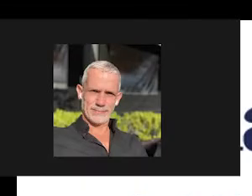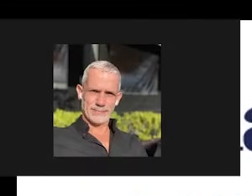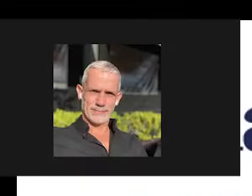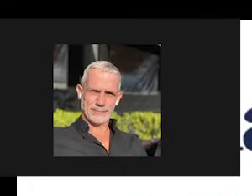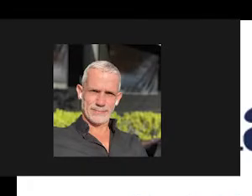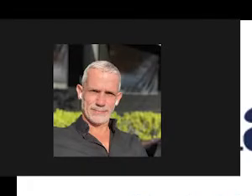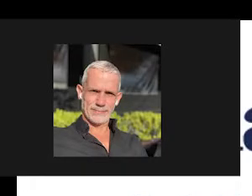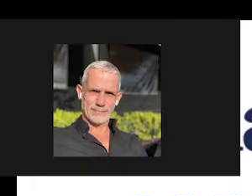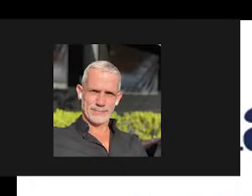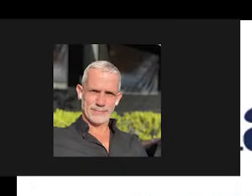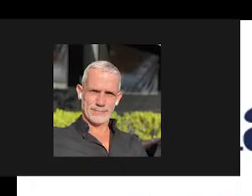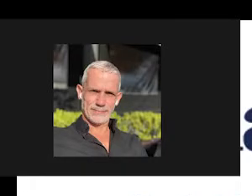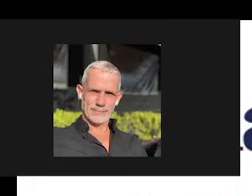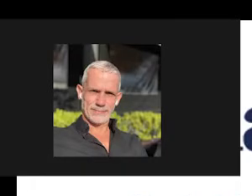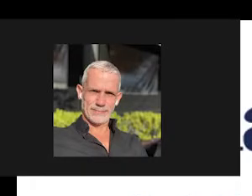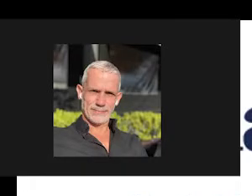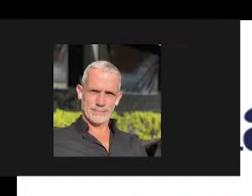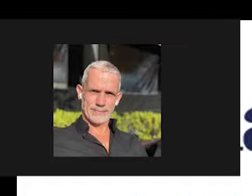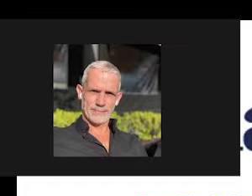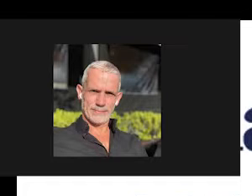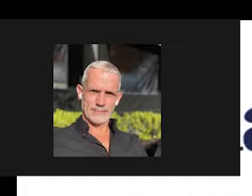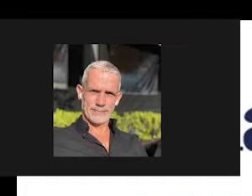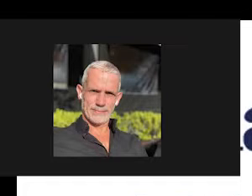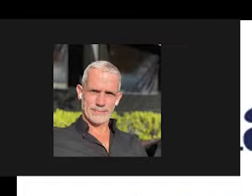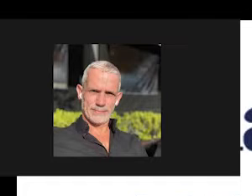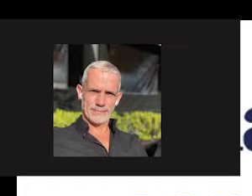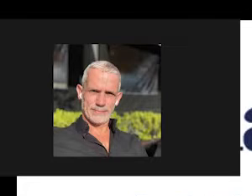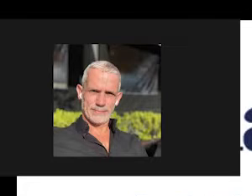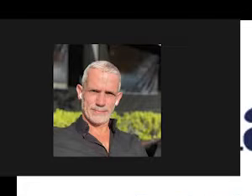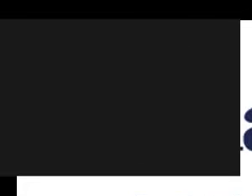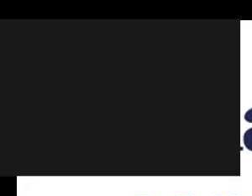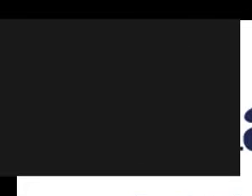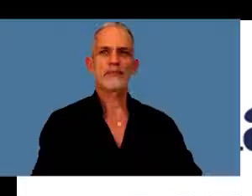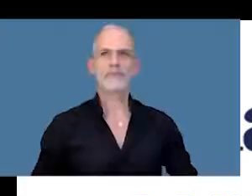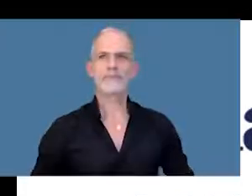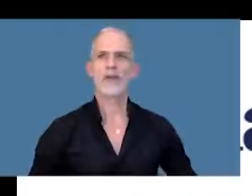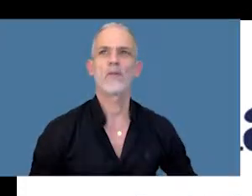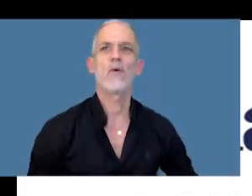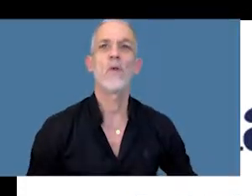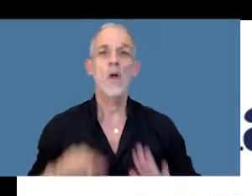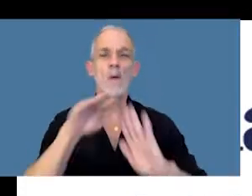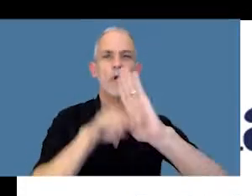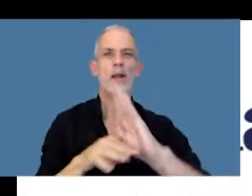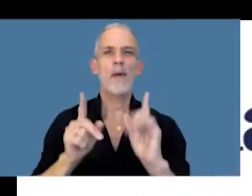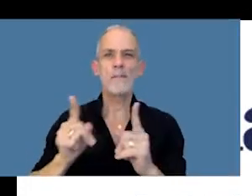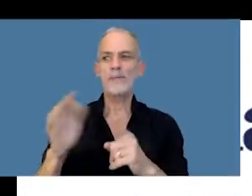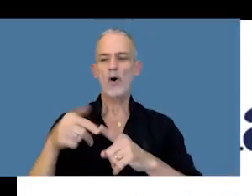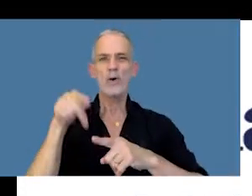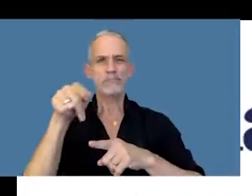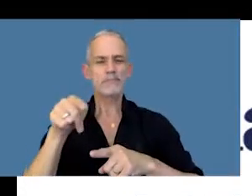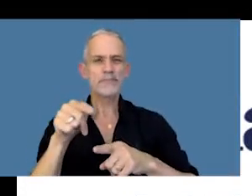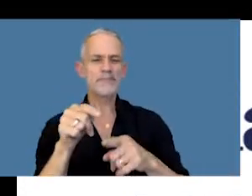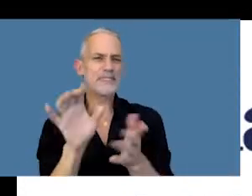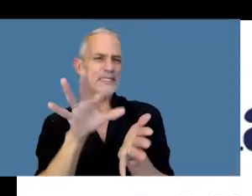Dentro de este programa también se hayan excluidas aquellas empresas que hayan en este